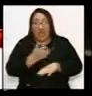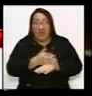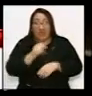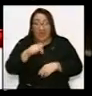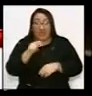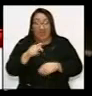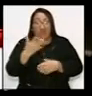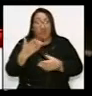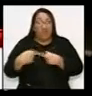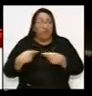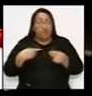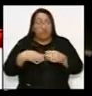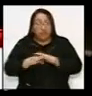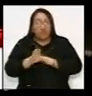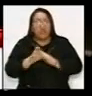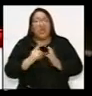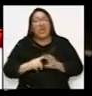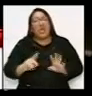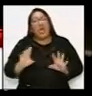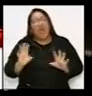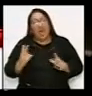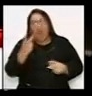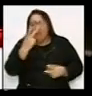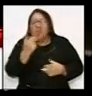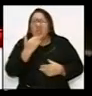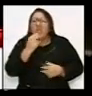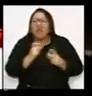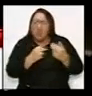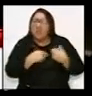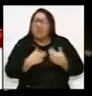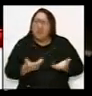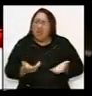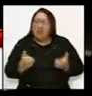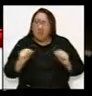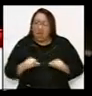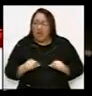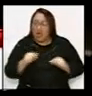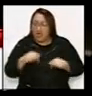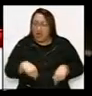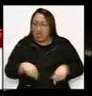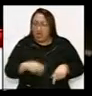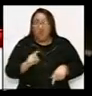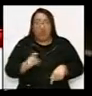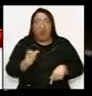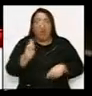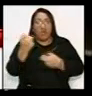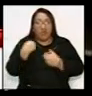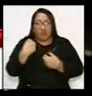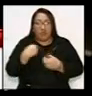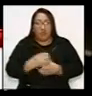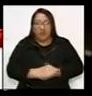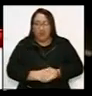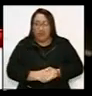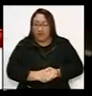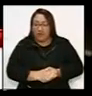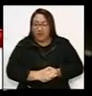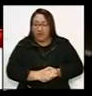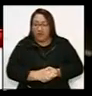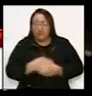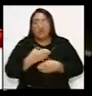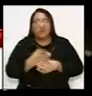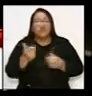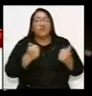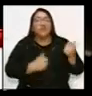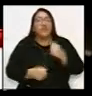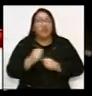esta diligencia, que al menos establezcamos los responsables. O sea, aquí hay una responsabilidad de tipo